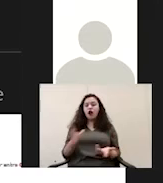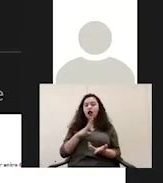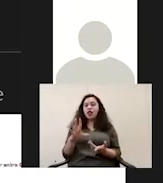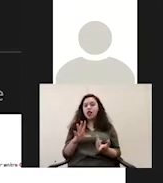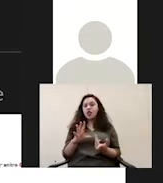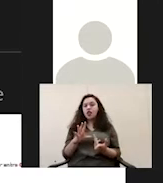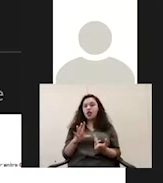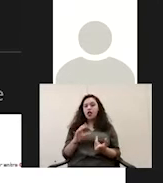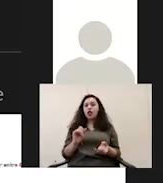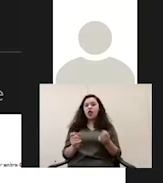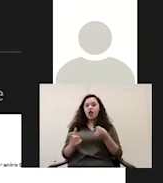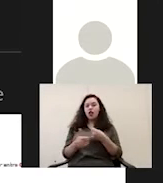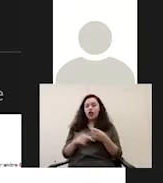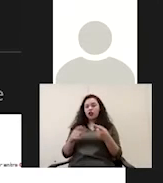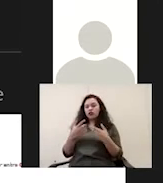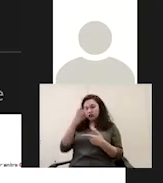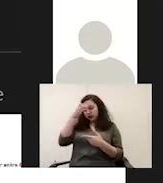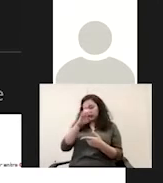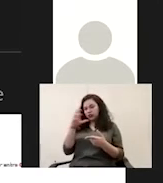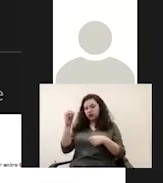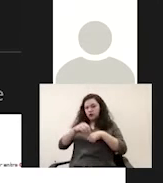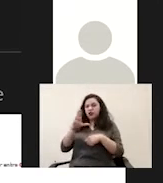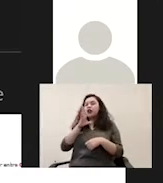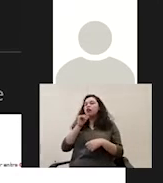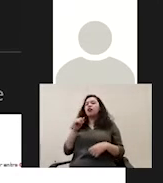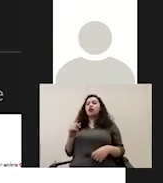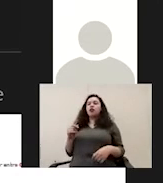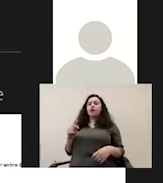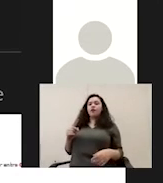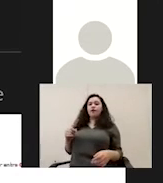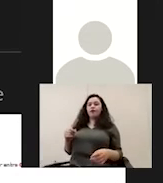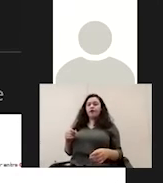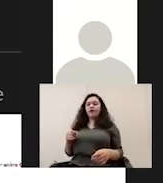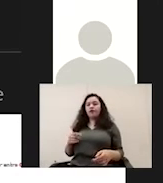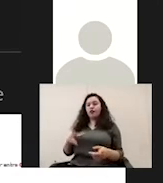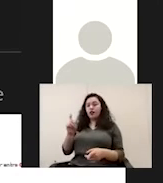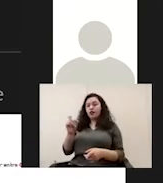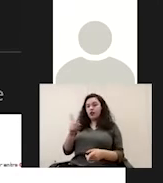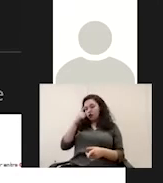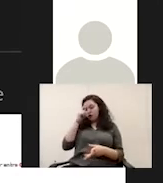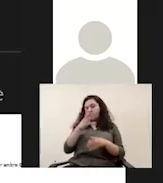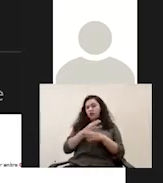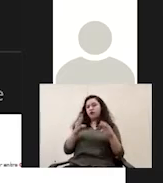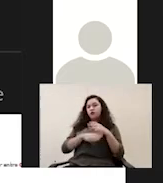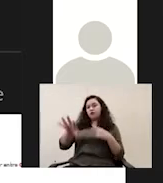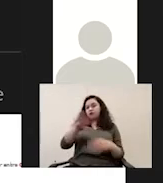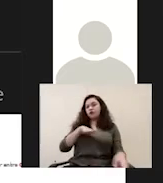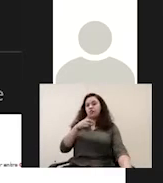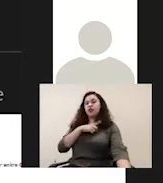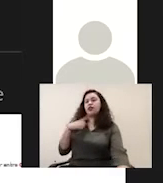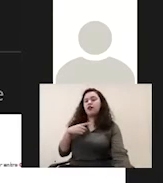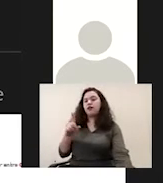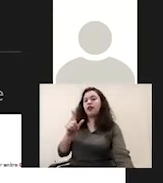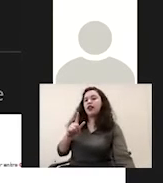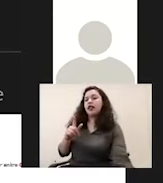agente patógeno, agente extraño. Entonces, el agua que está en contacto con materias primas, productos, superficies y envases debe ser